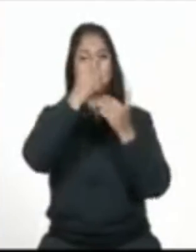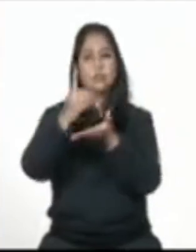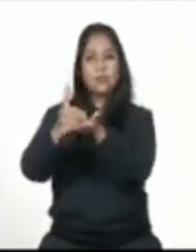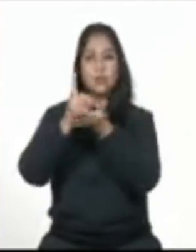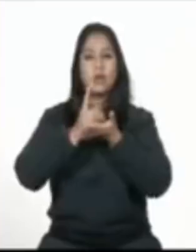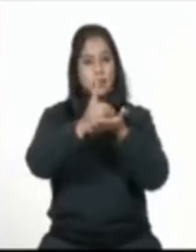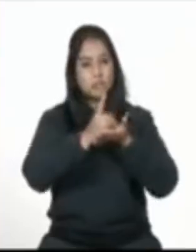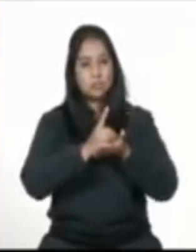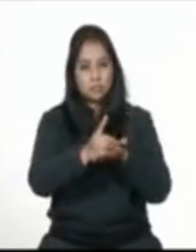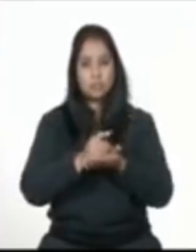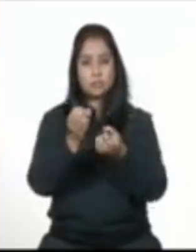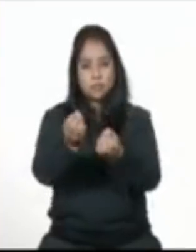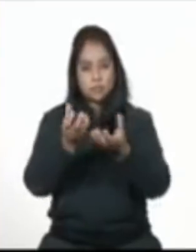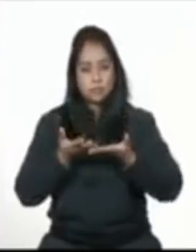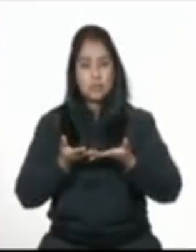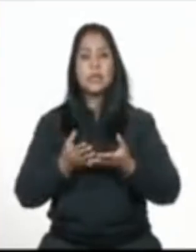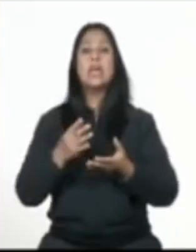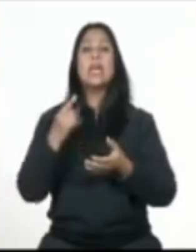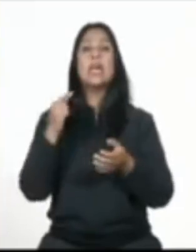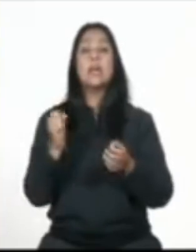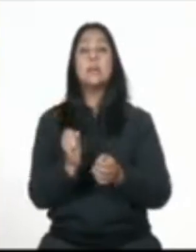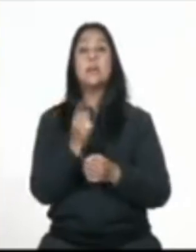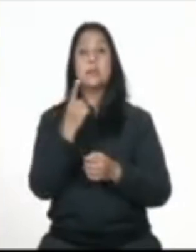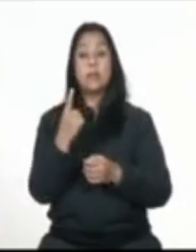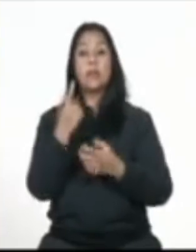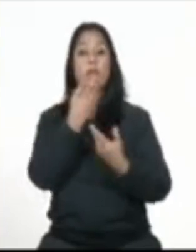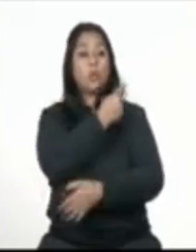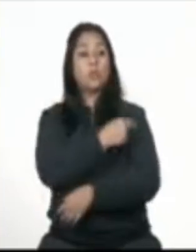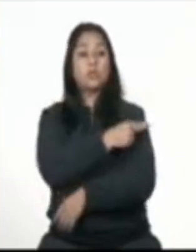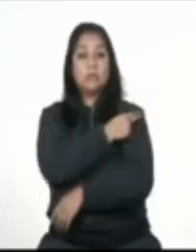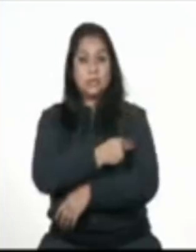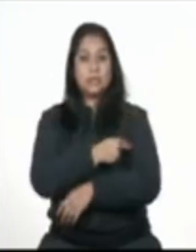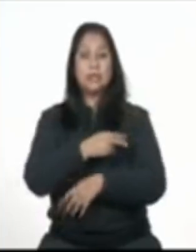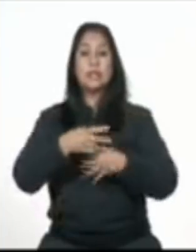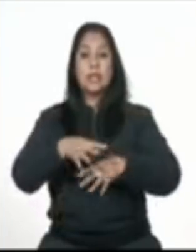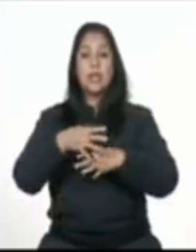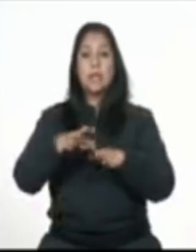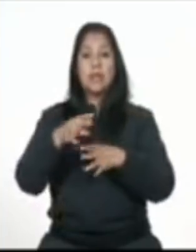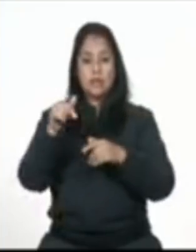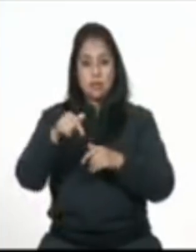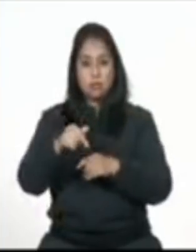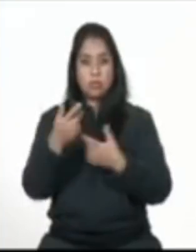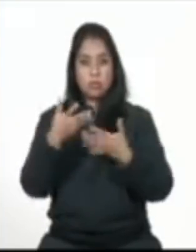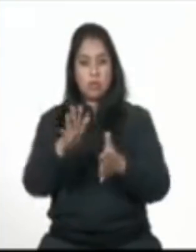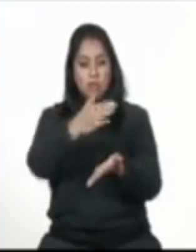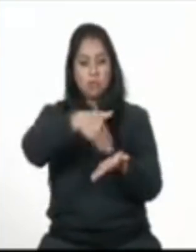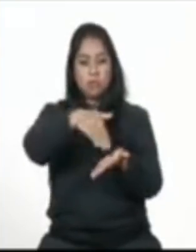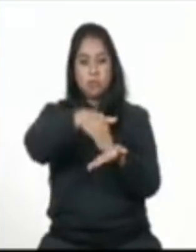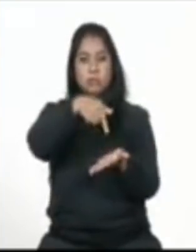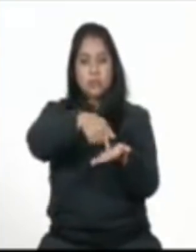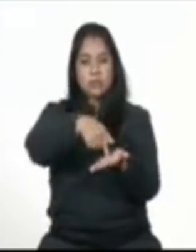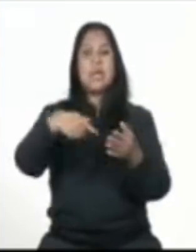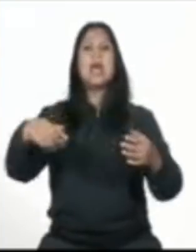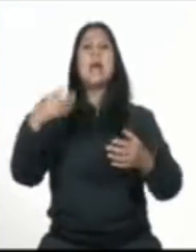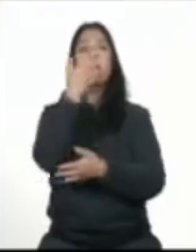hemos recibido, el primer de los 4 hospitales de campaña que va a estar ubicado en las instalaciones del